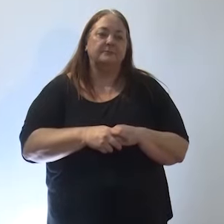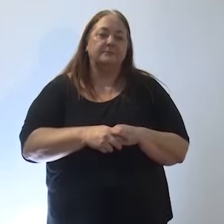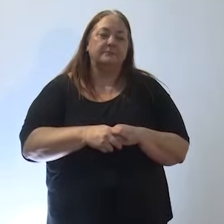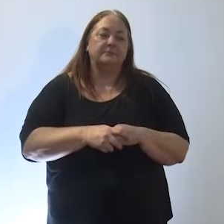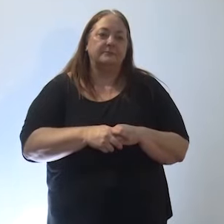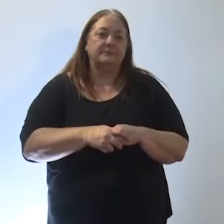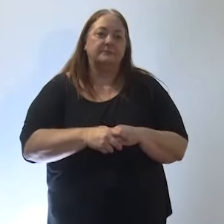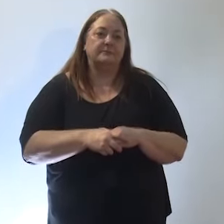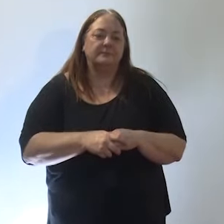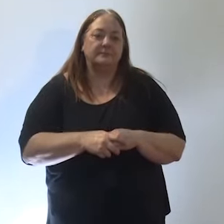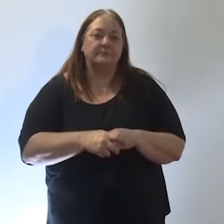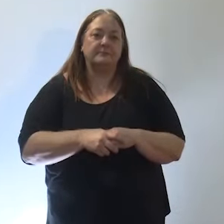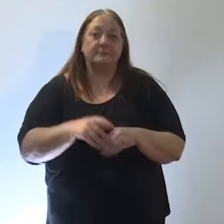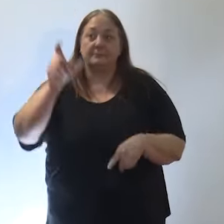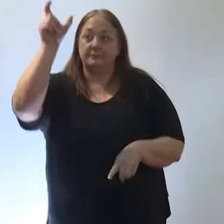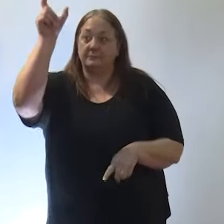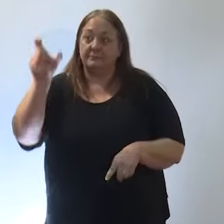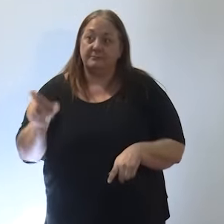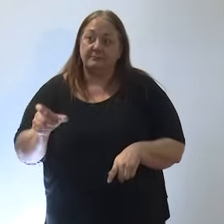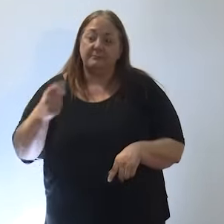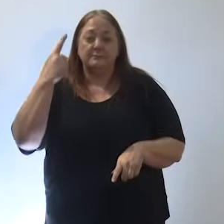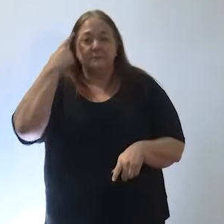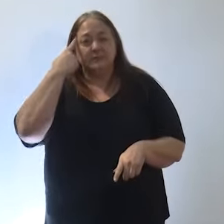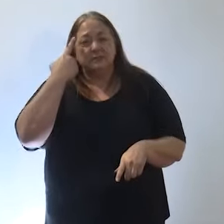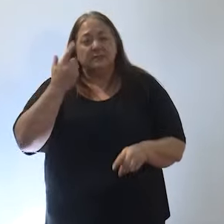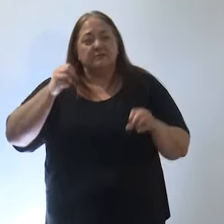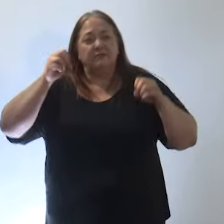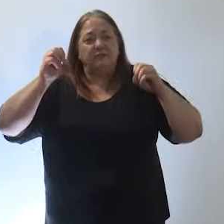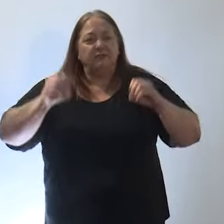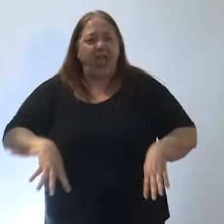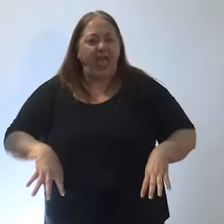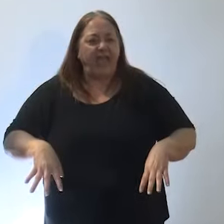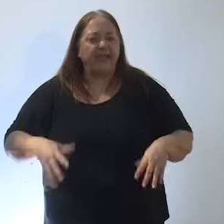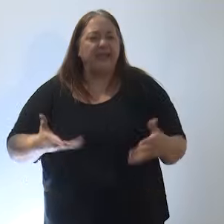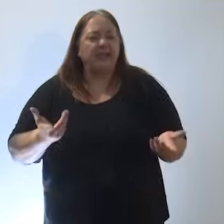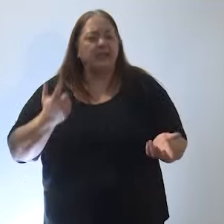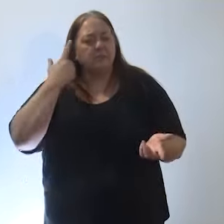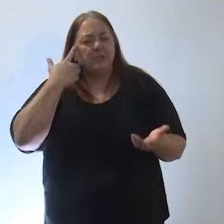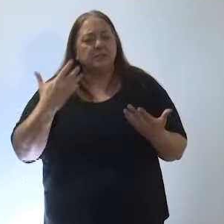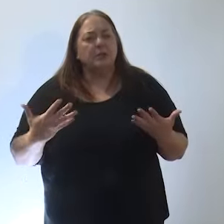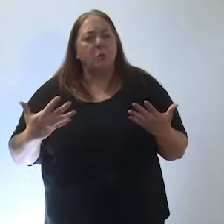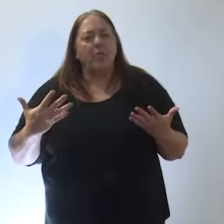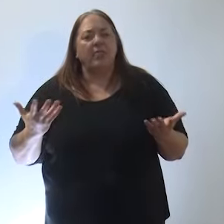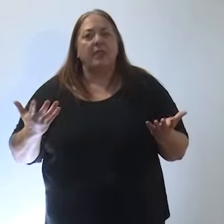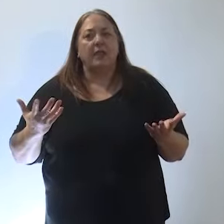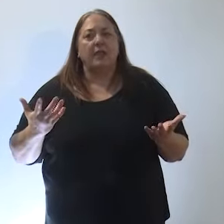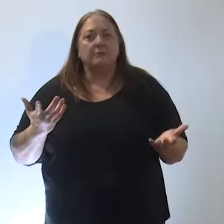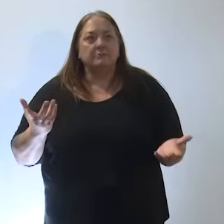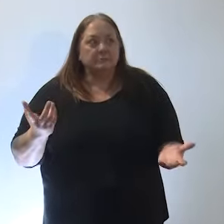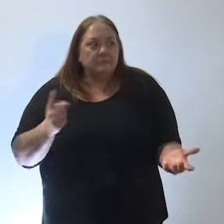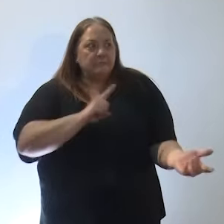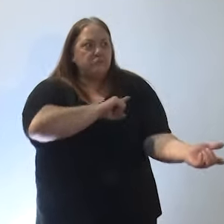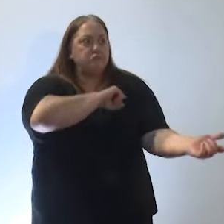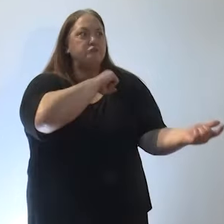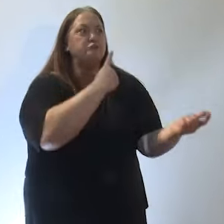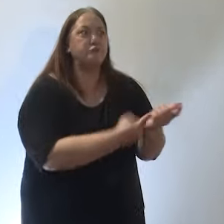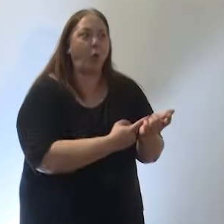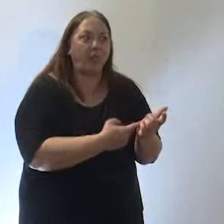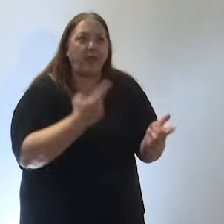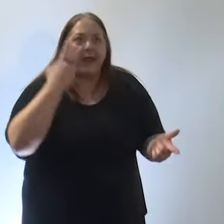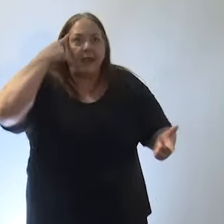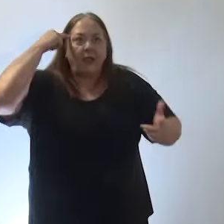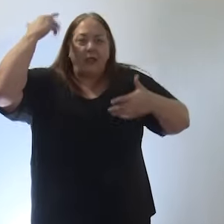sujetos frágiles que veían en mi ley alguien frágil pero que podían convertirse en alguien poderoso no hay una serie de fantasías que también